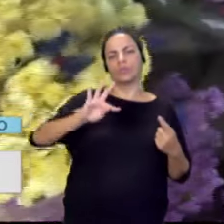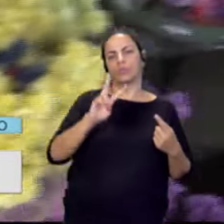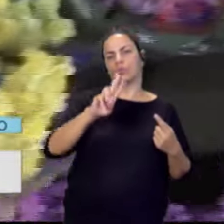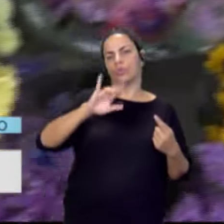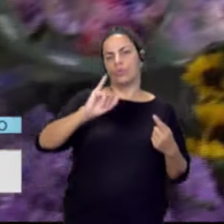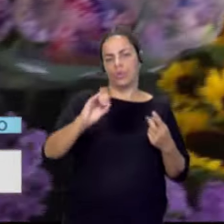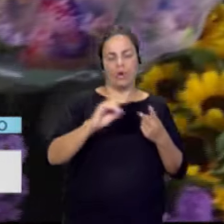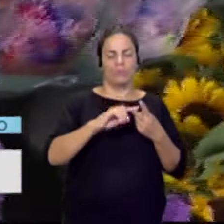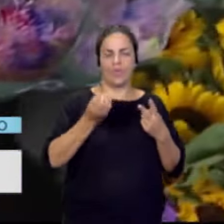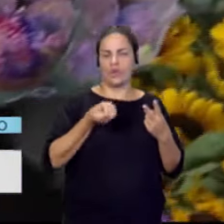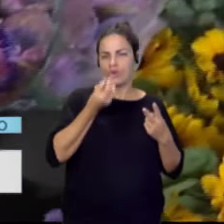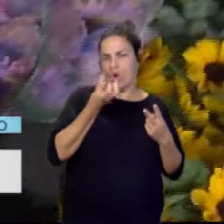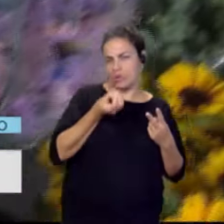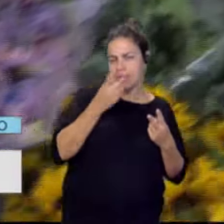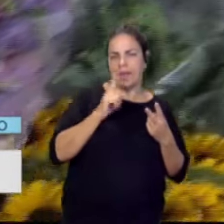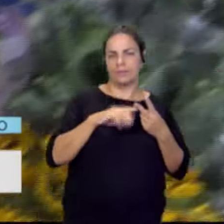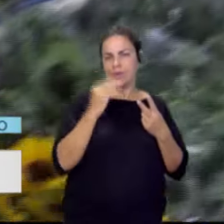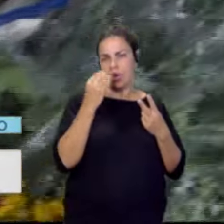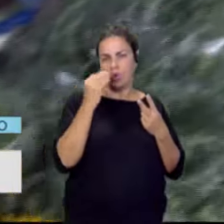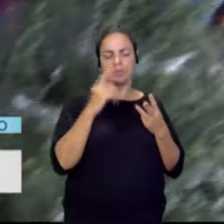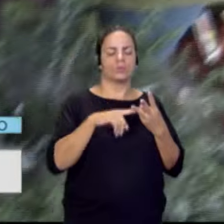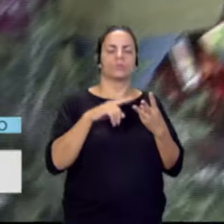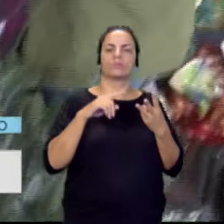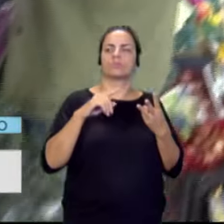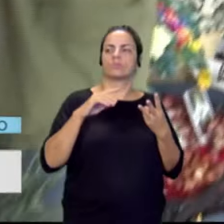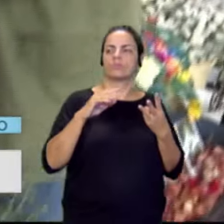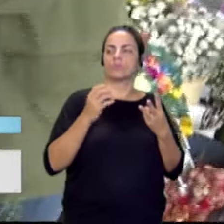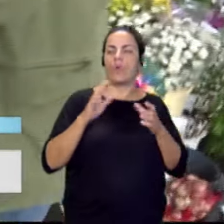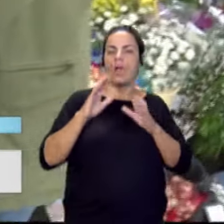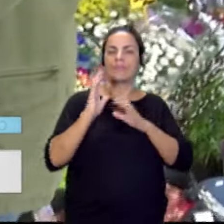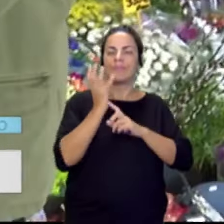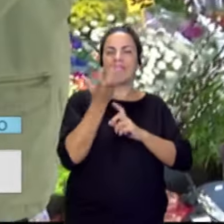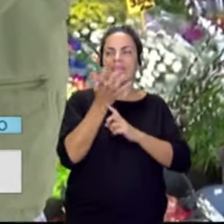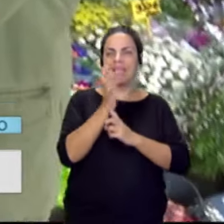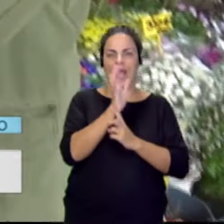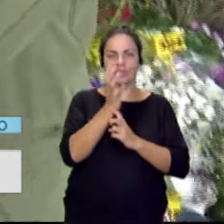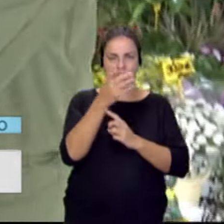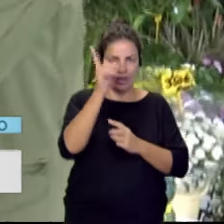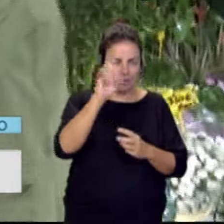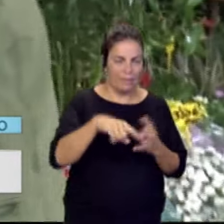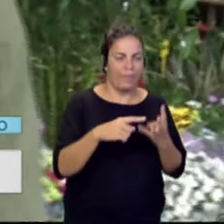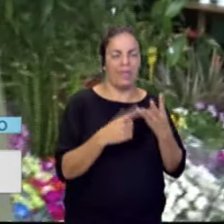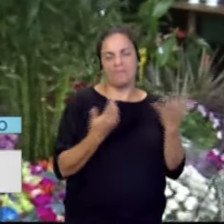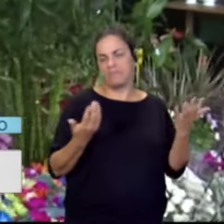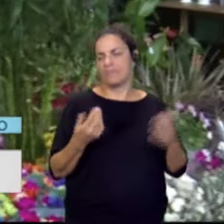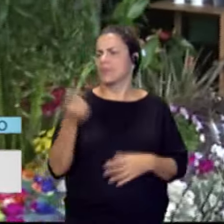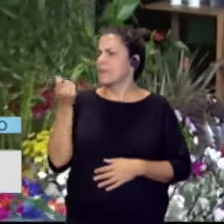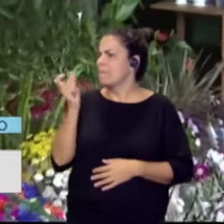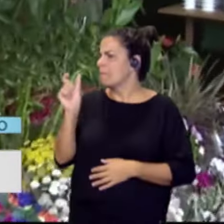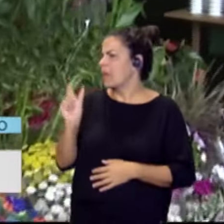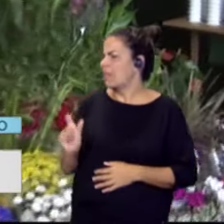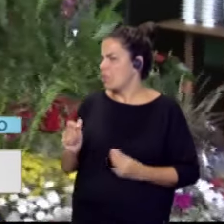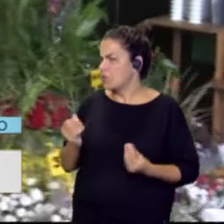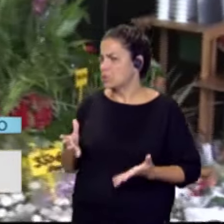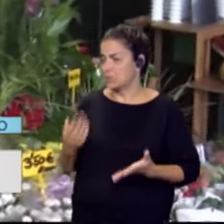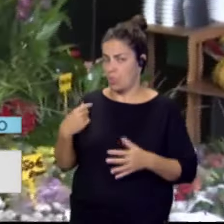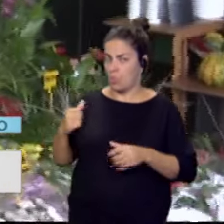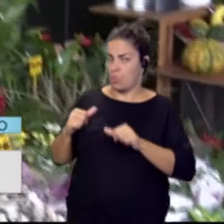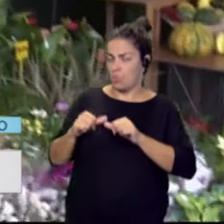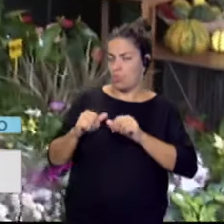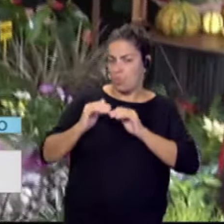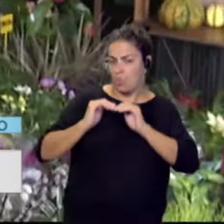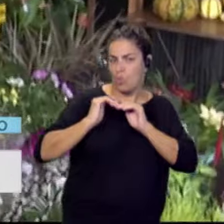bonito. Las rositas, que les gusta bastante, girasoles, hay quien opta por los girasoles. Oye, ¿y los precios? ¿Se mantienen estables durante